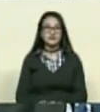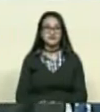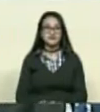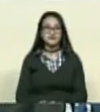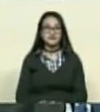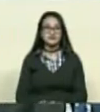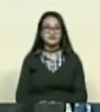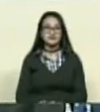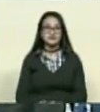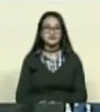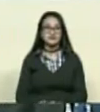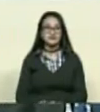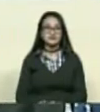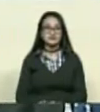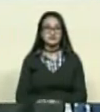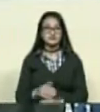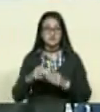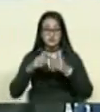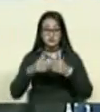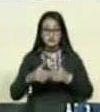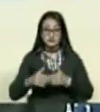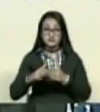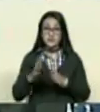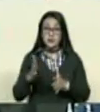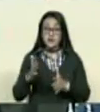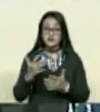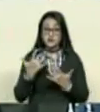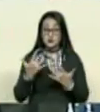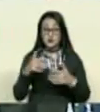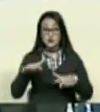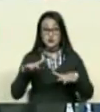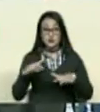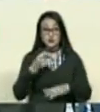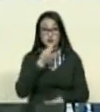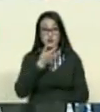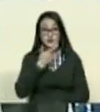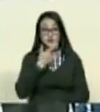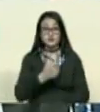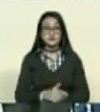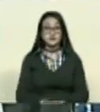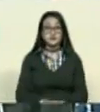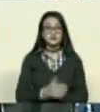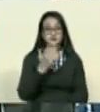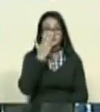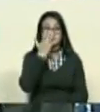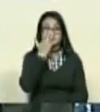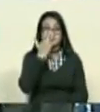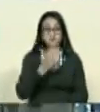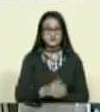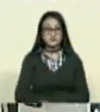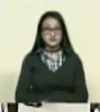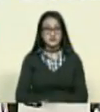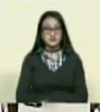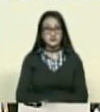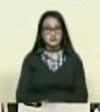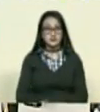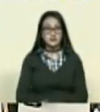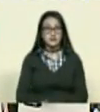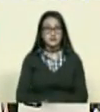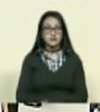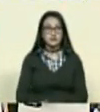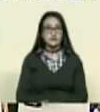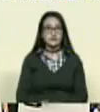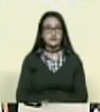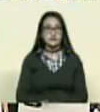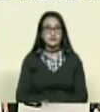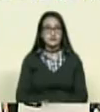Tiene el mástil. le pusieron el sello de la Armada. Tiene el